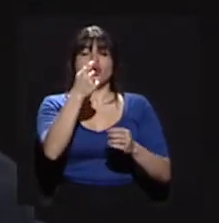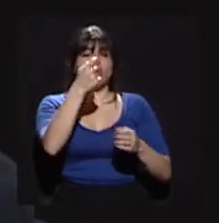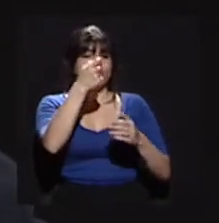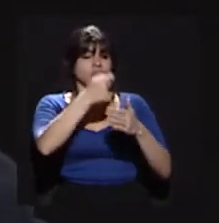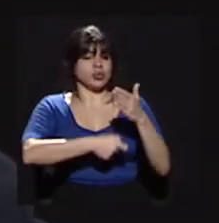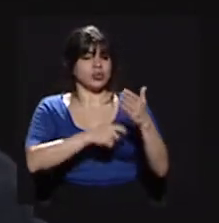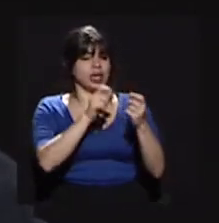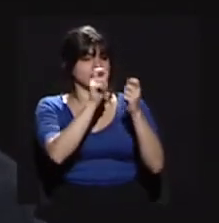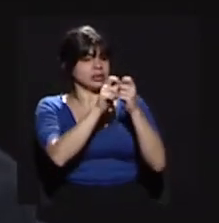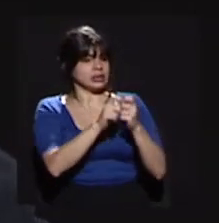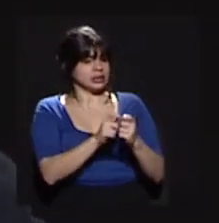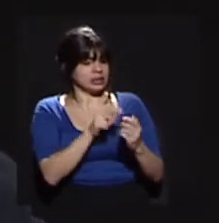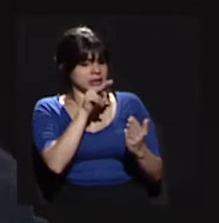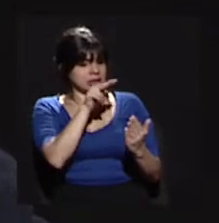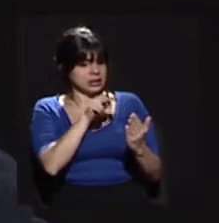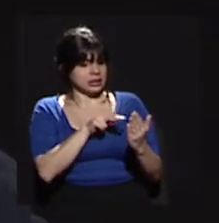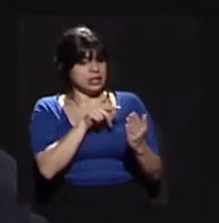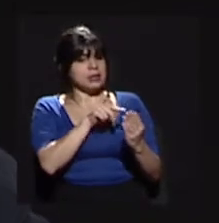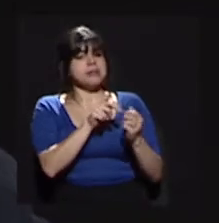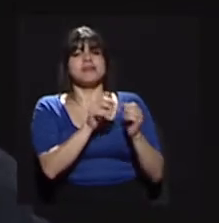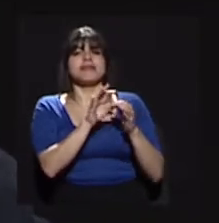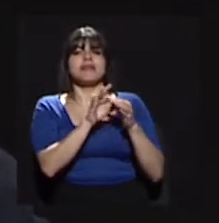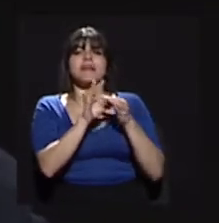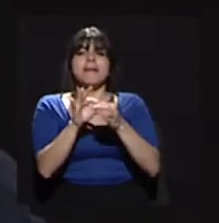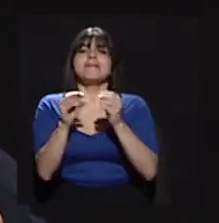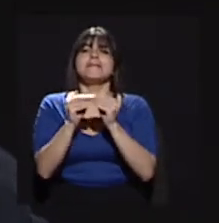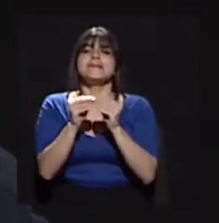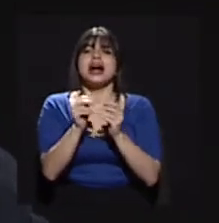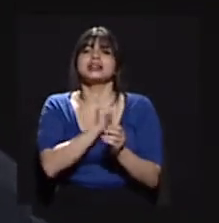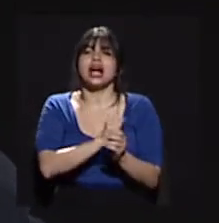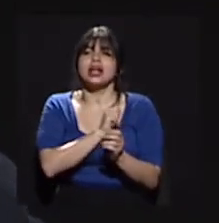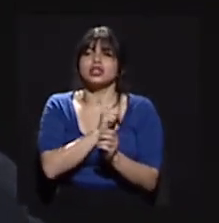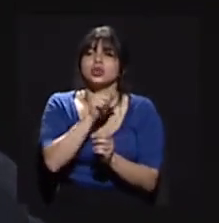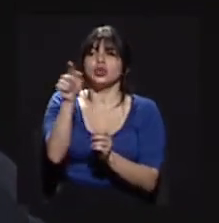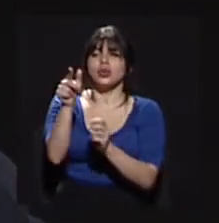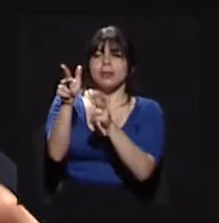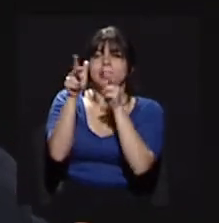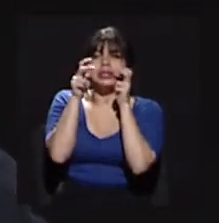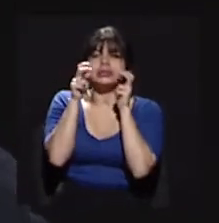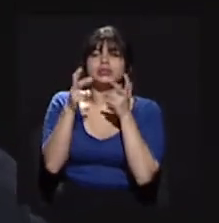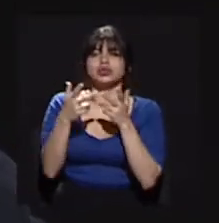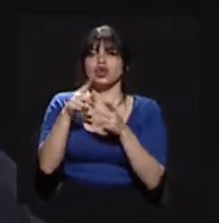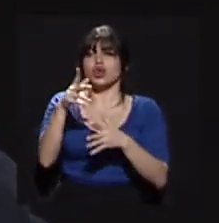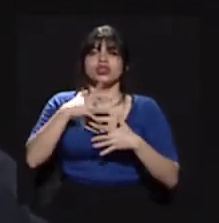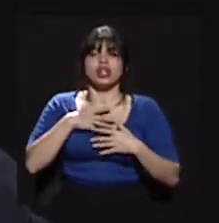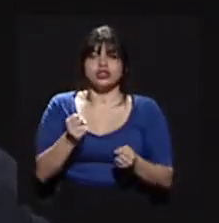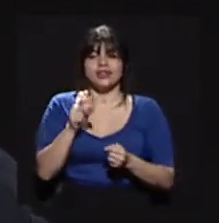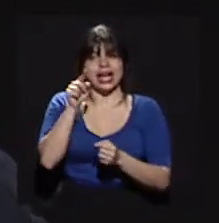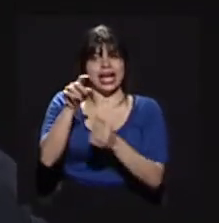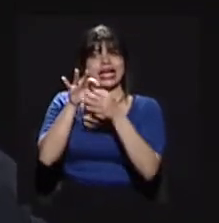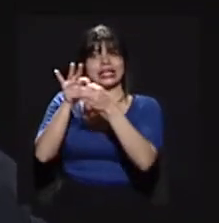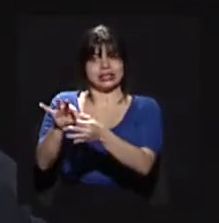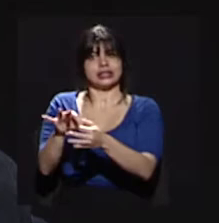sino que tienen que ver con las actitudes y tienen que ver con las percepciones y tienen que ver con las desconfianzas